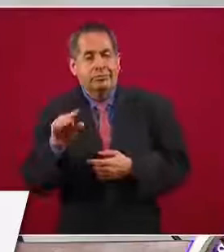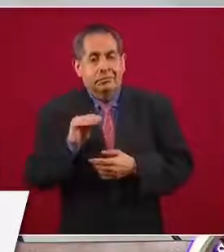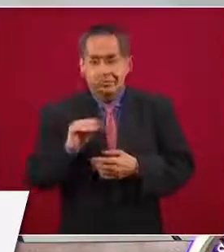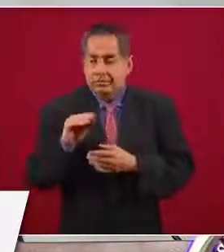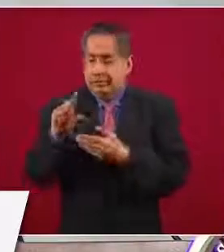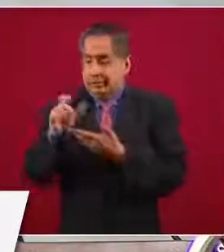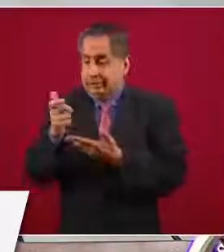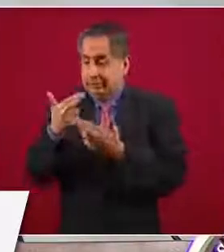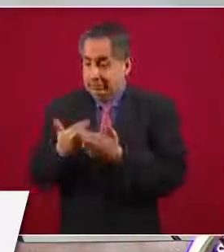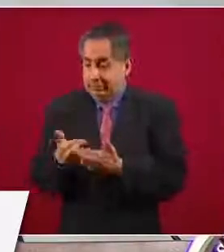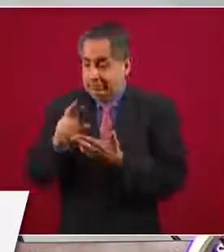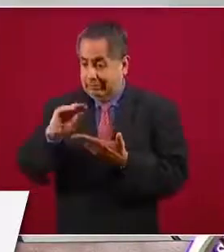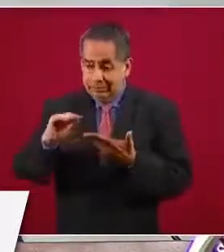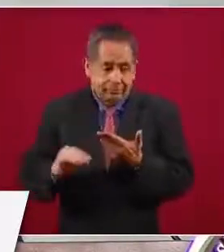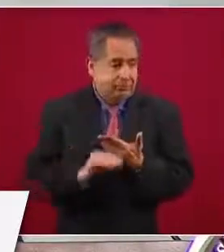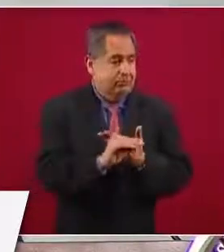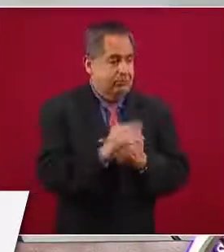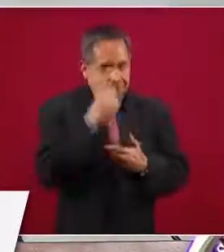kovic